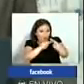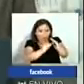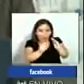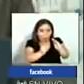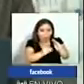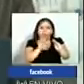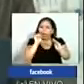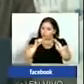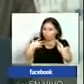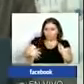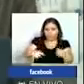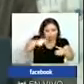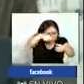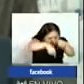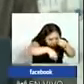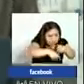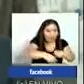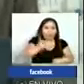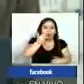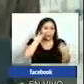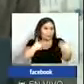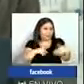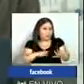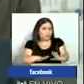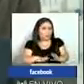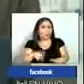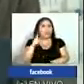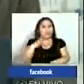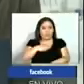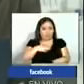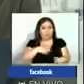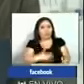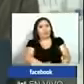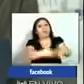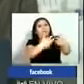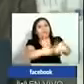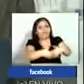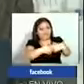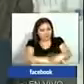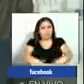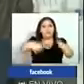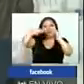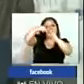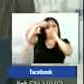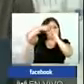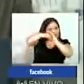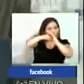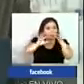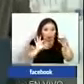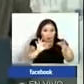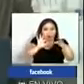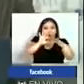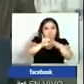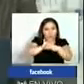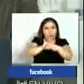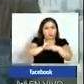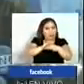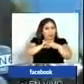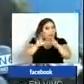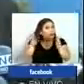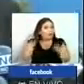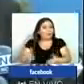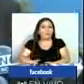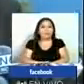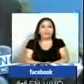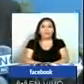este lugar tiene su propio pozo de agua y su propio bombeo con esa misma energía y con esas plantas que suplantarían la energía en caso que se fuera.